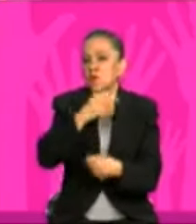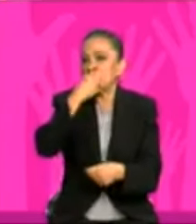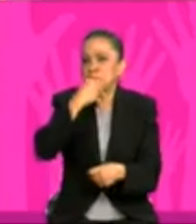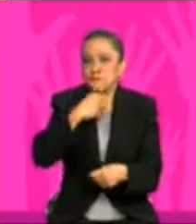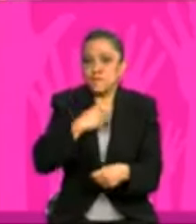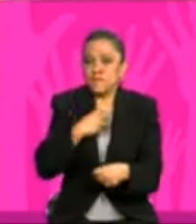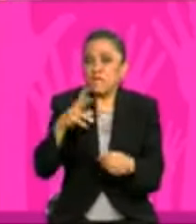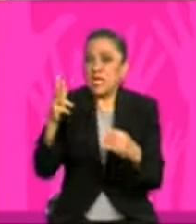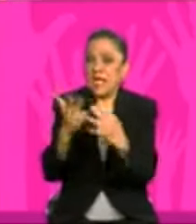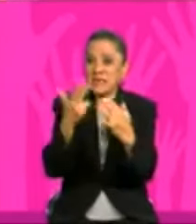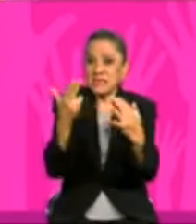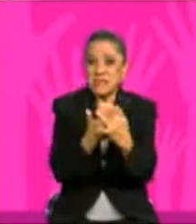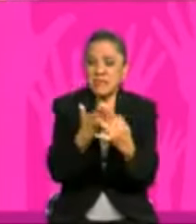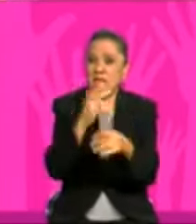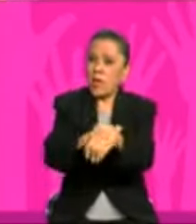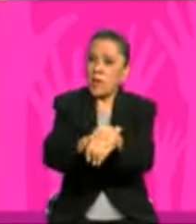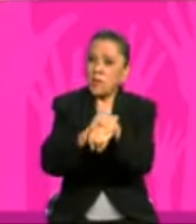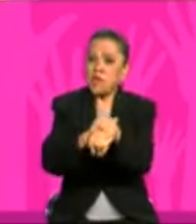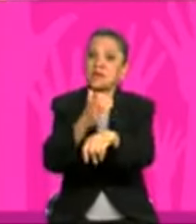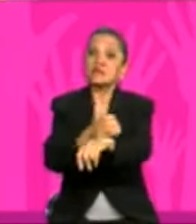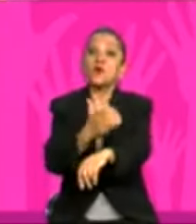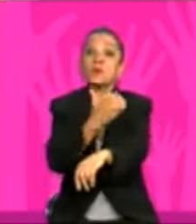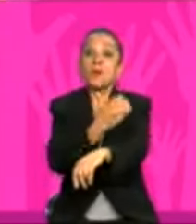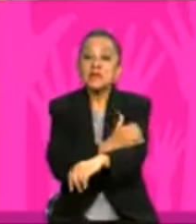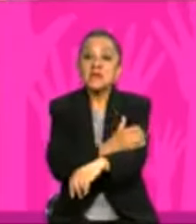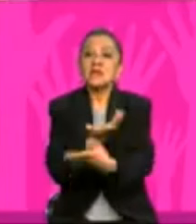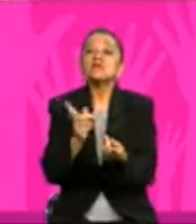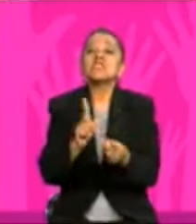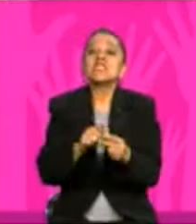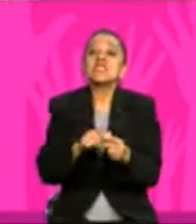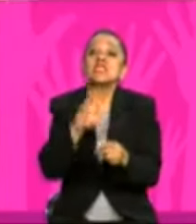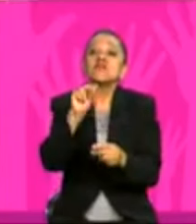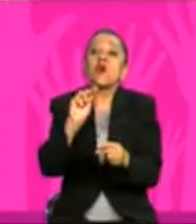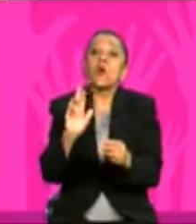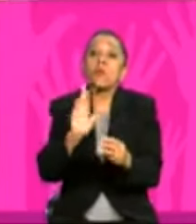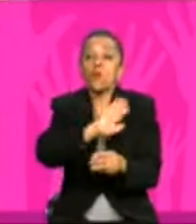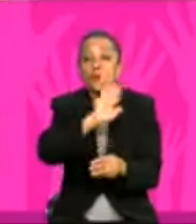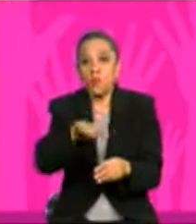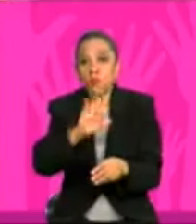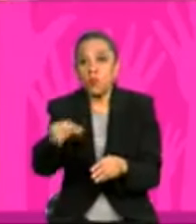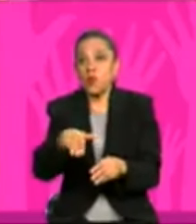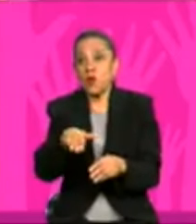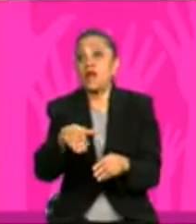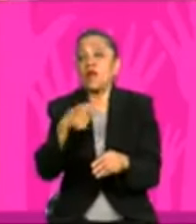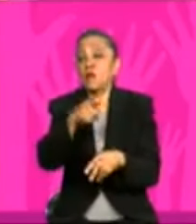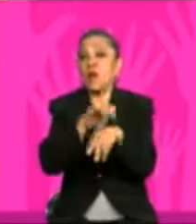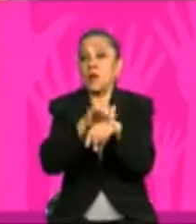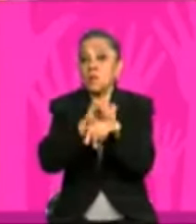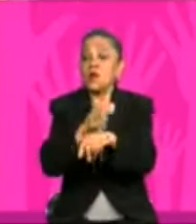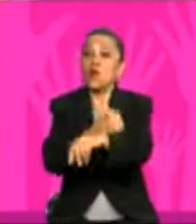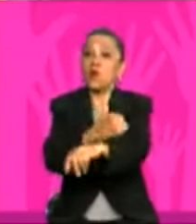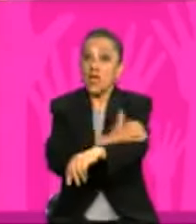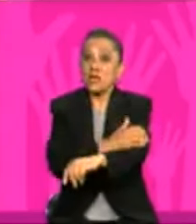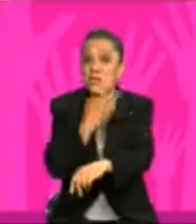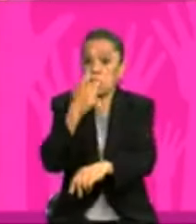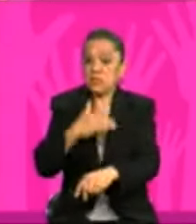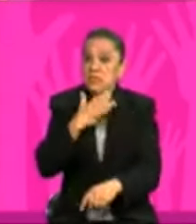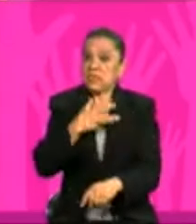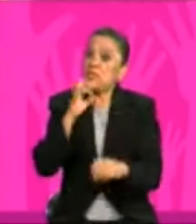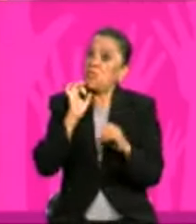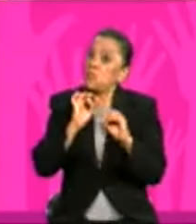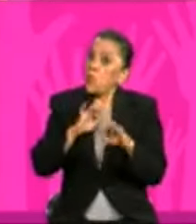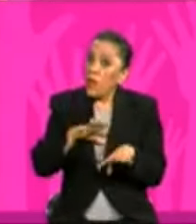han asesinado amigos, compañeros. ¿Quién no ha perdido un familiar, un amigo? Eso nos duele y eso nos debe de unir para que